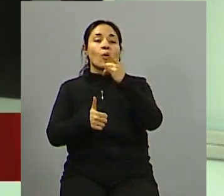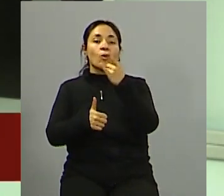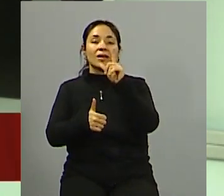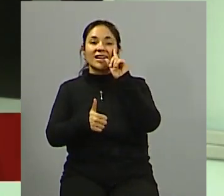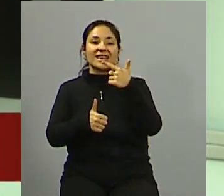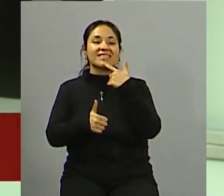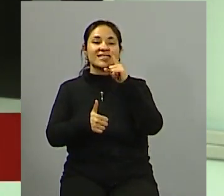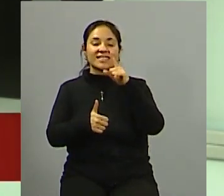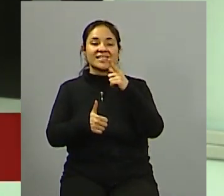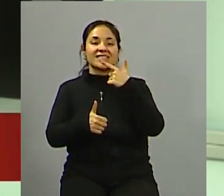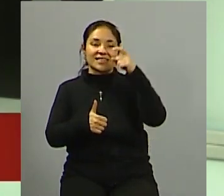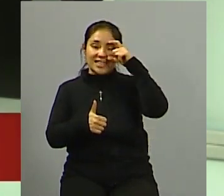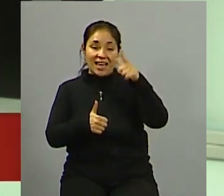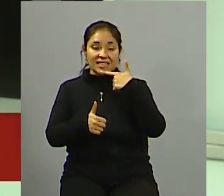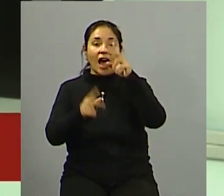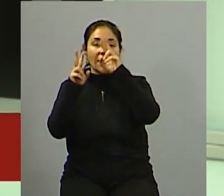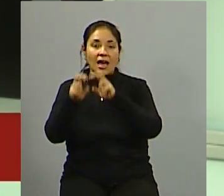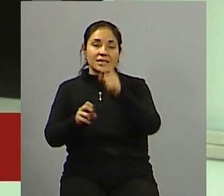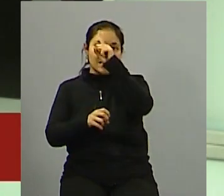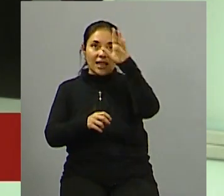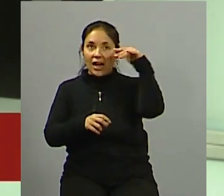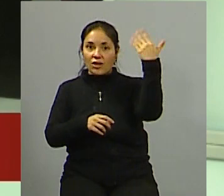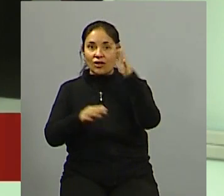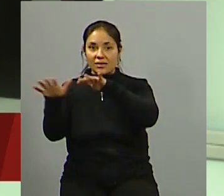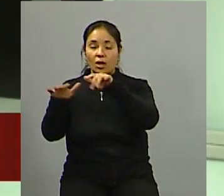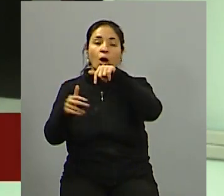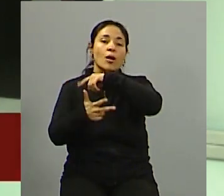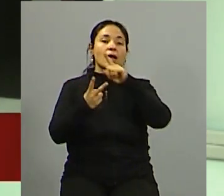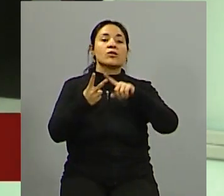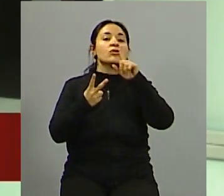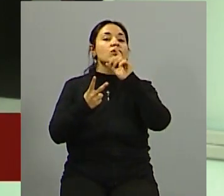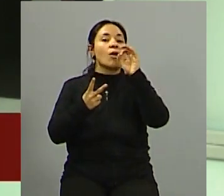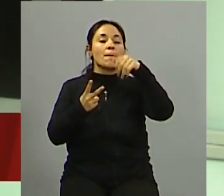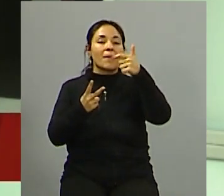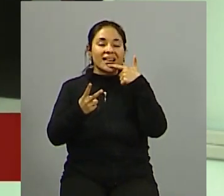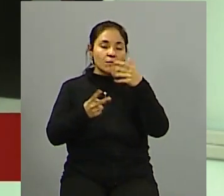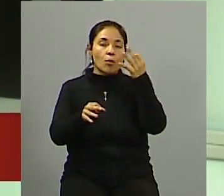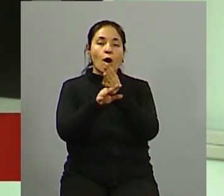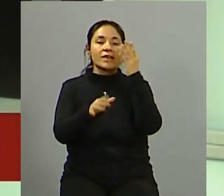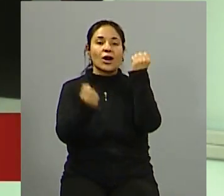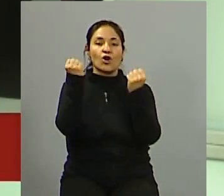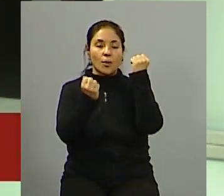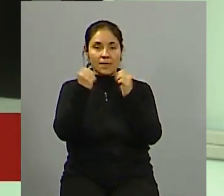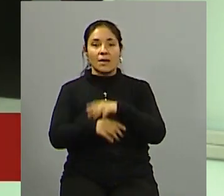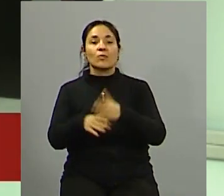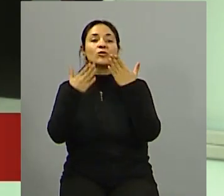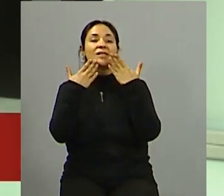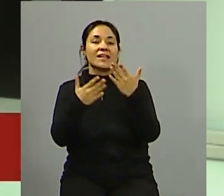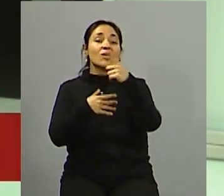con el análisis internacional y aquí con nosotros sobre el final Tomás Ametla, economista. Espero que les haya gustado el programa,